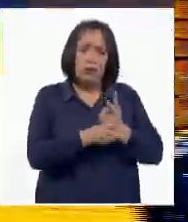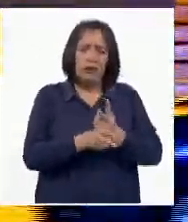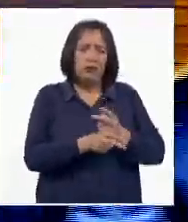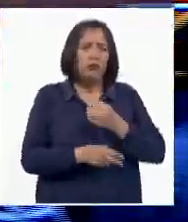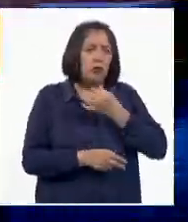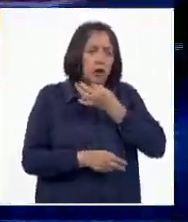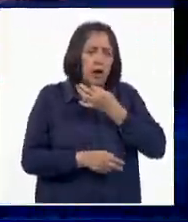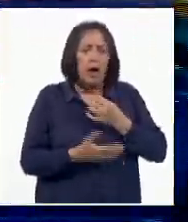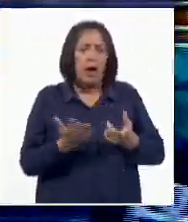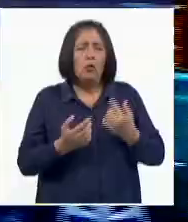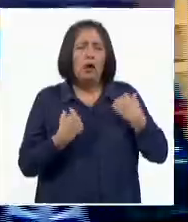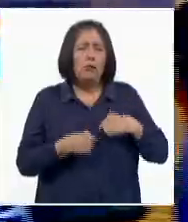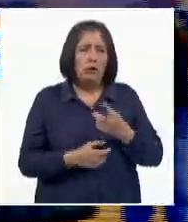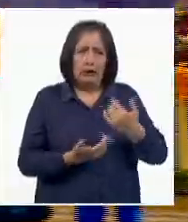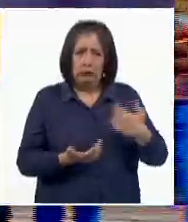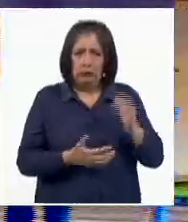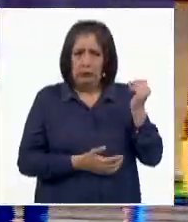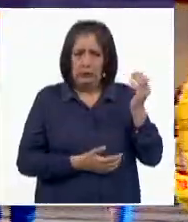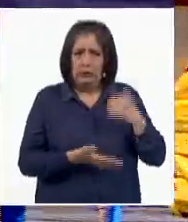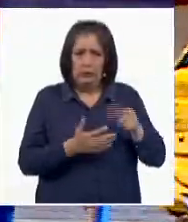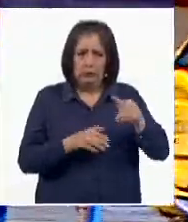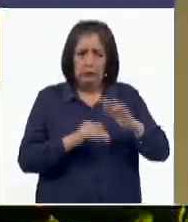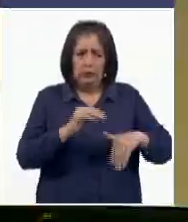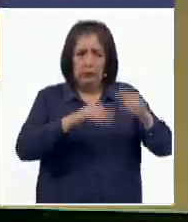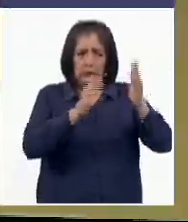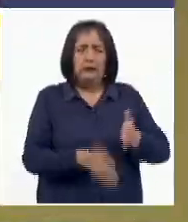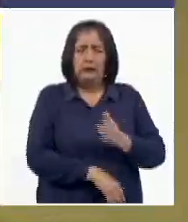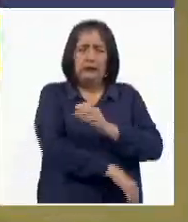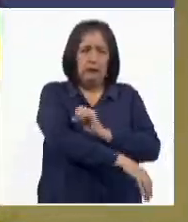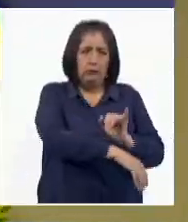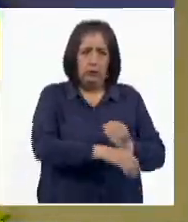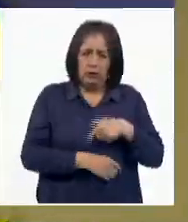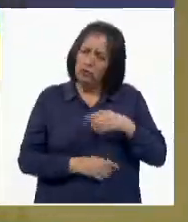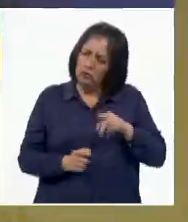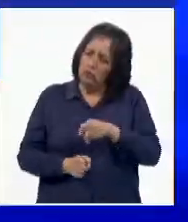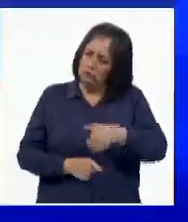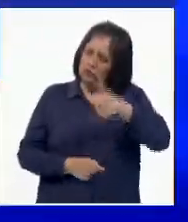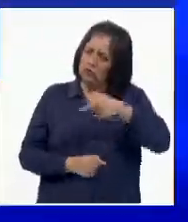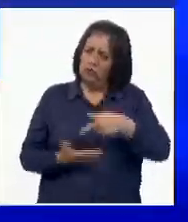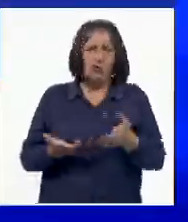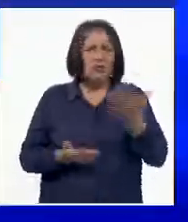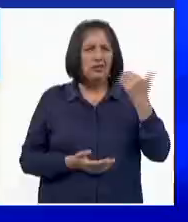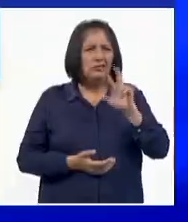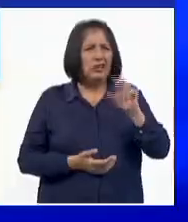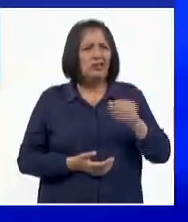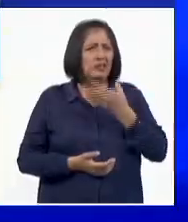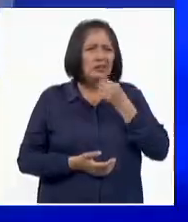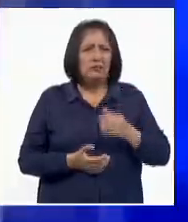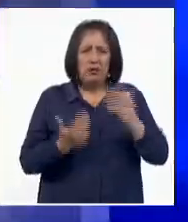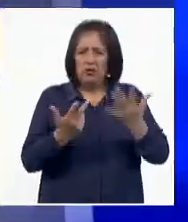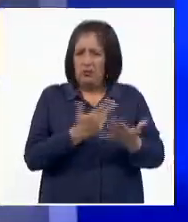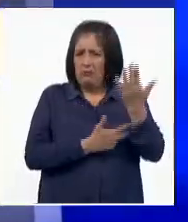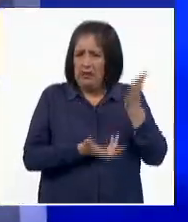este departamento de San Borja. Según la versión de su empleador Cosme Villegas, la última vez que la vio fue el 30 de diciembre a las 8 de la